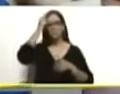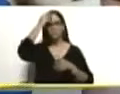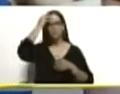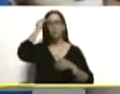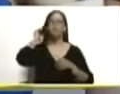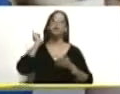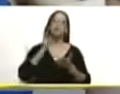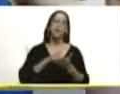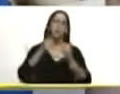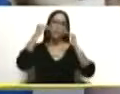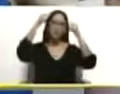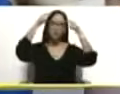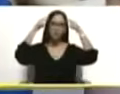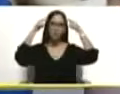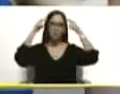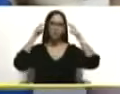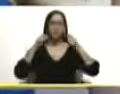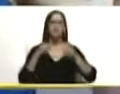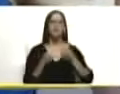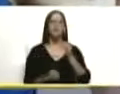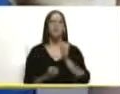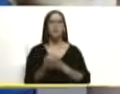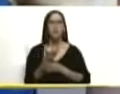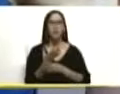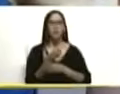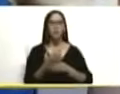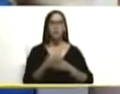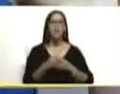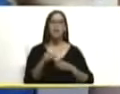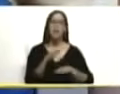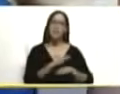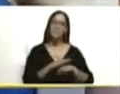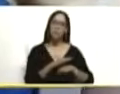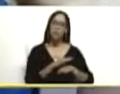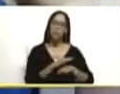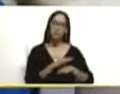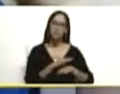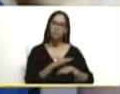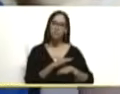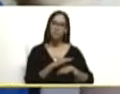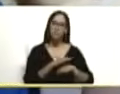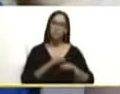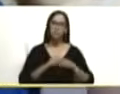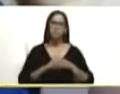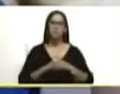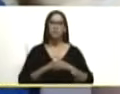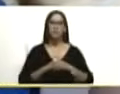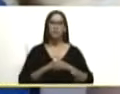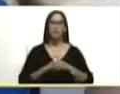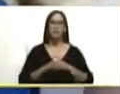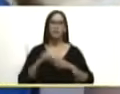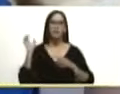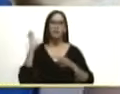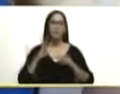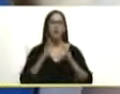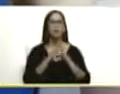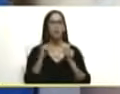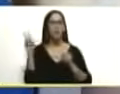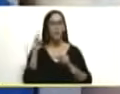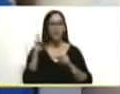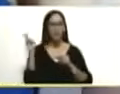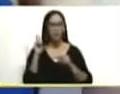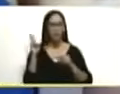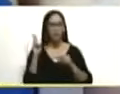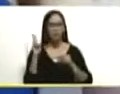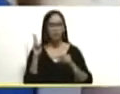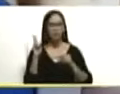comandante Chávez y creó la misión que le llevó a todos los venezolanos y las